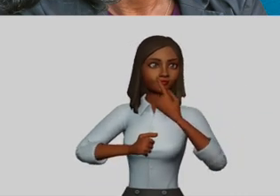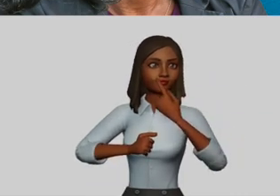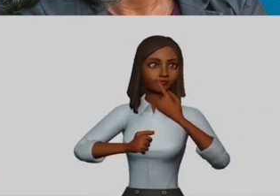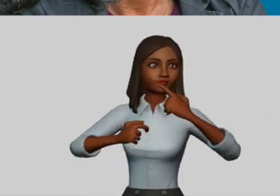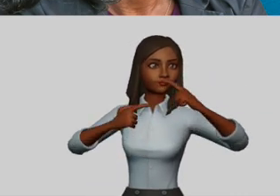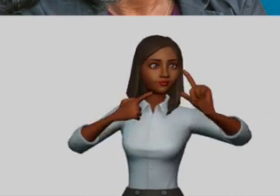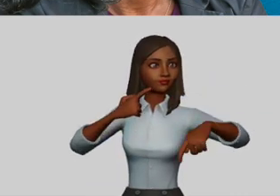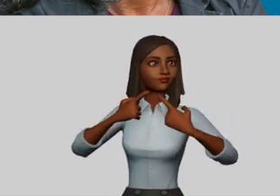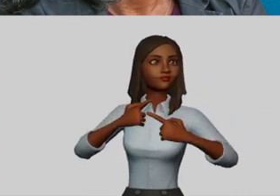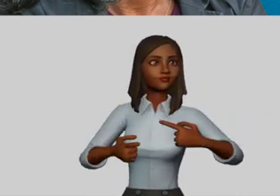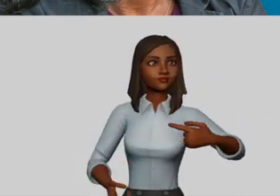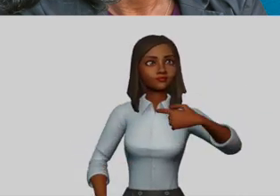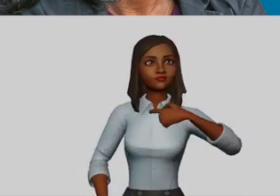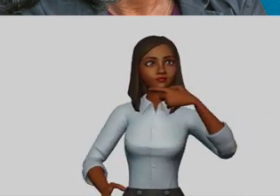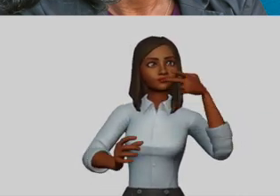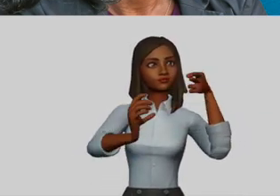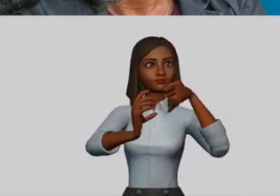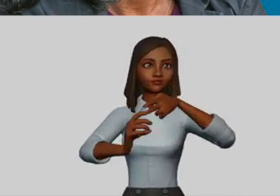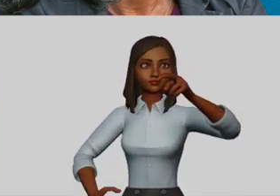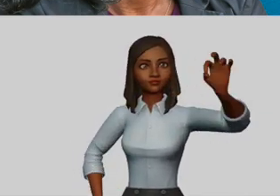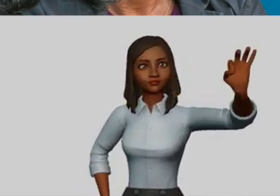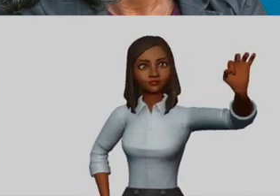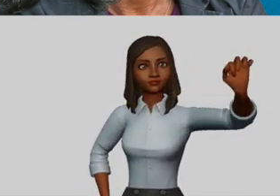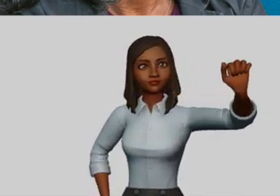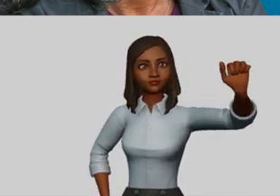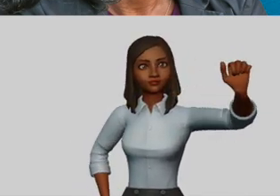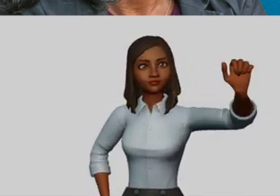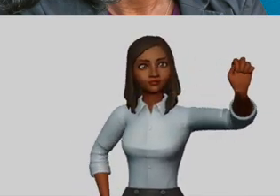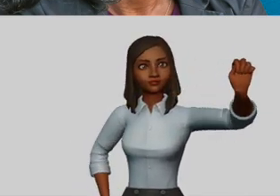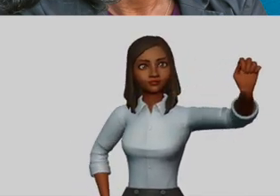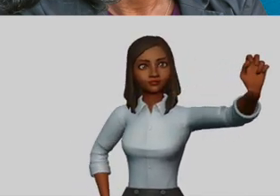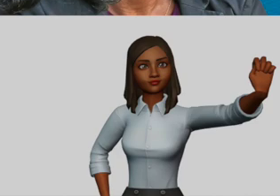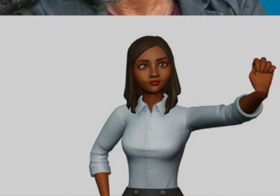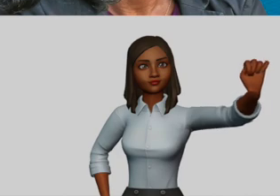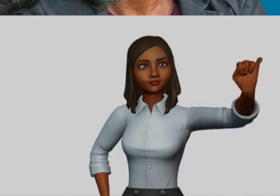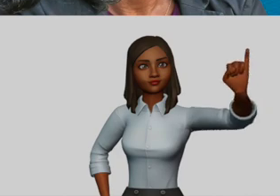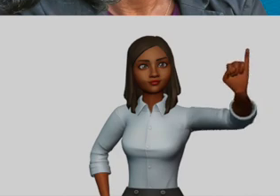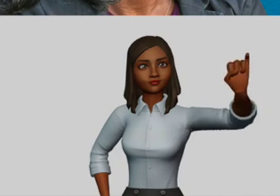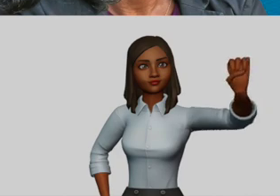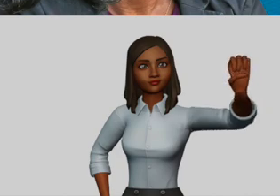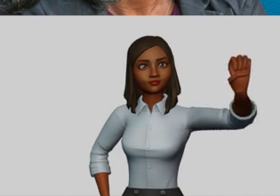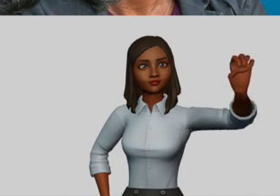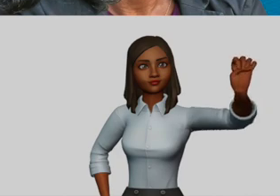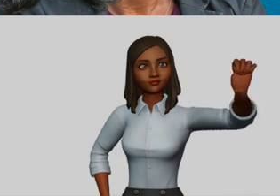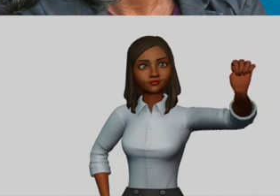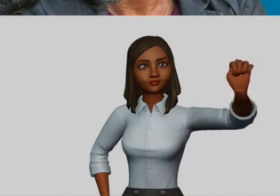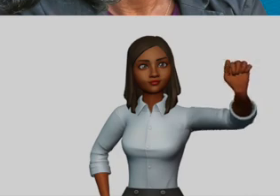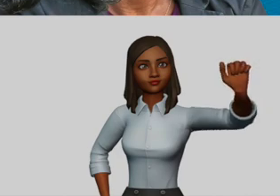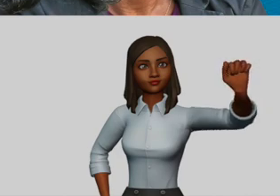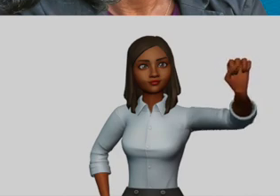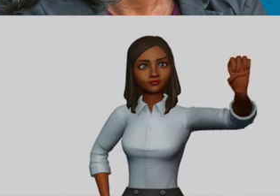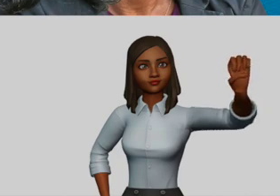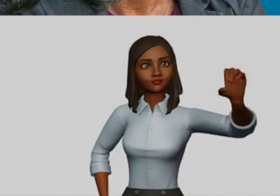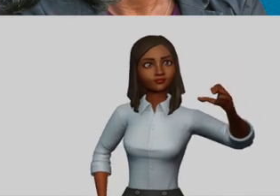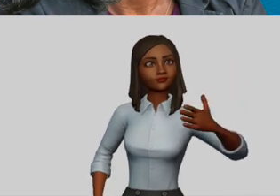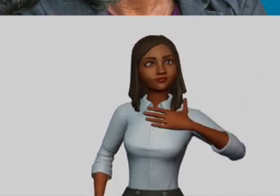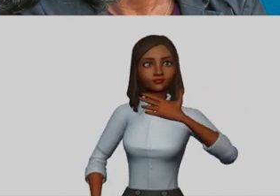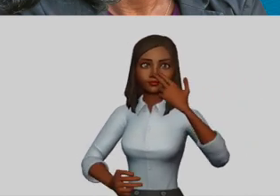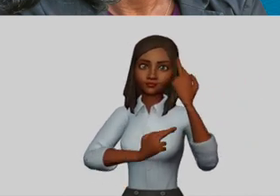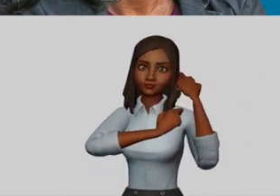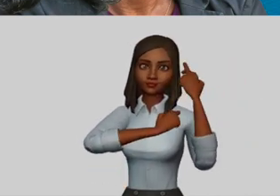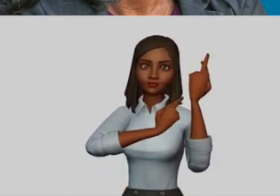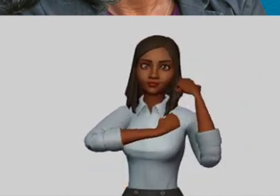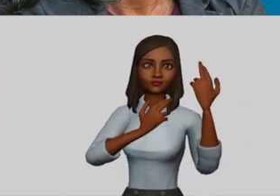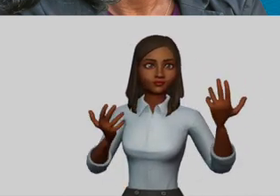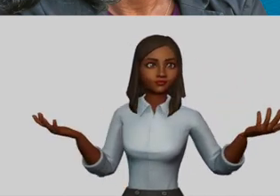Es una persona, nació aquí en los Estados Unidos, en Missouri. Y es una persona genial, muy